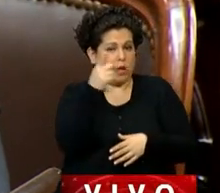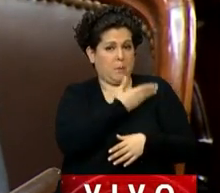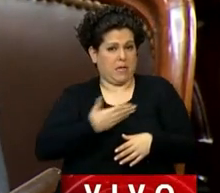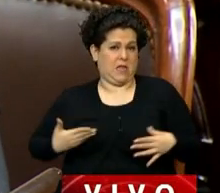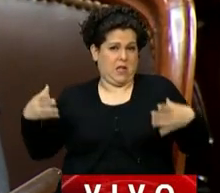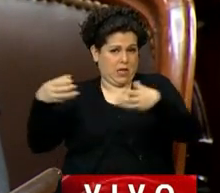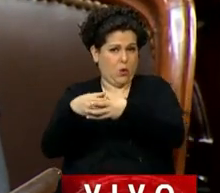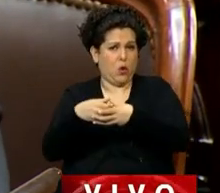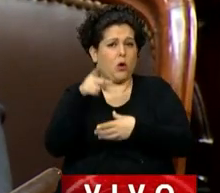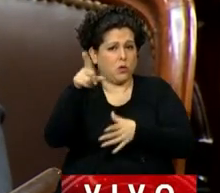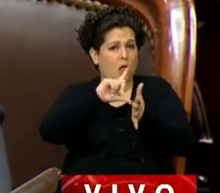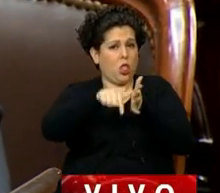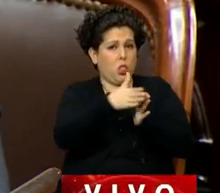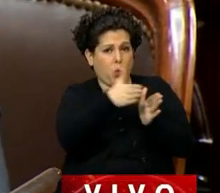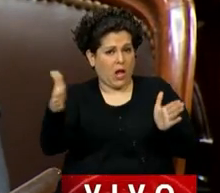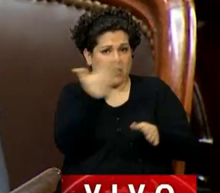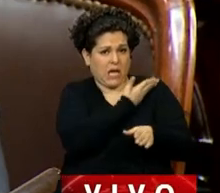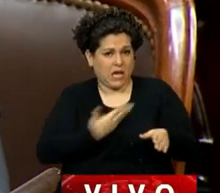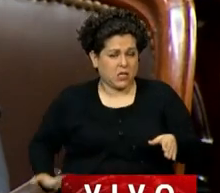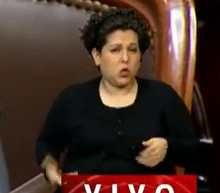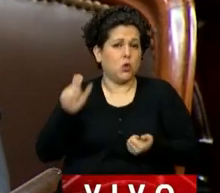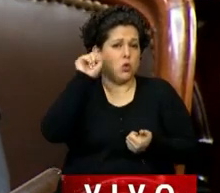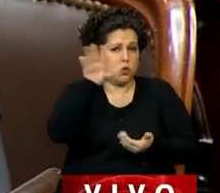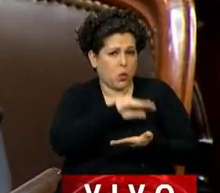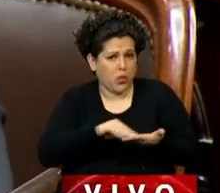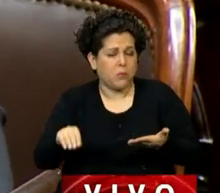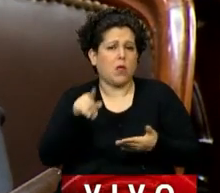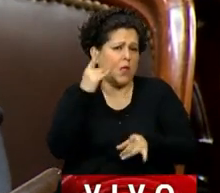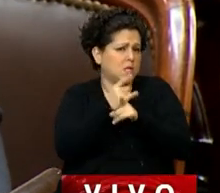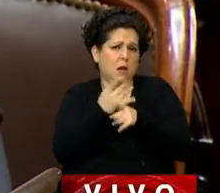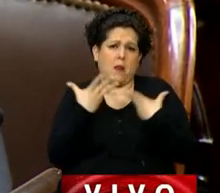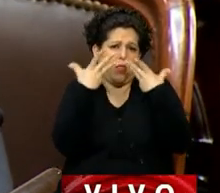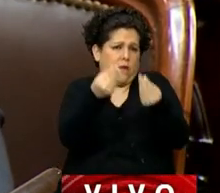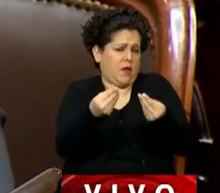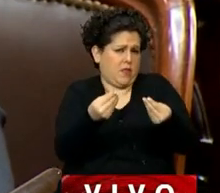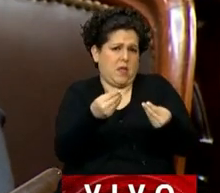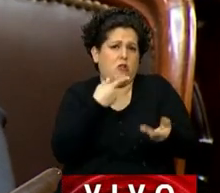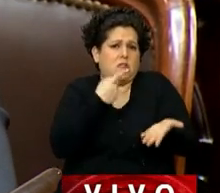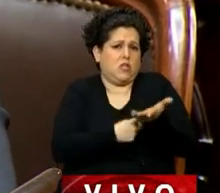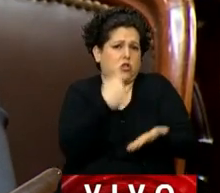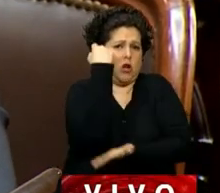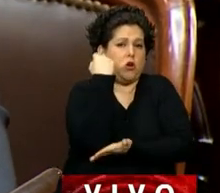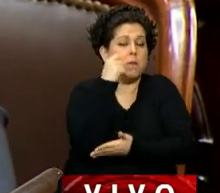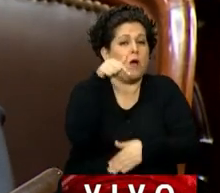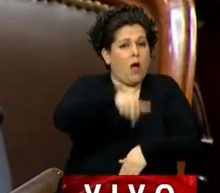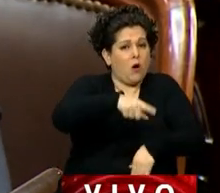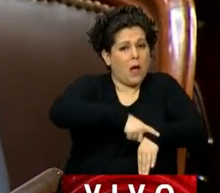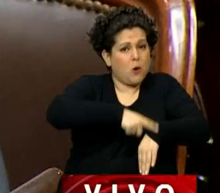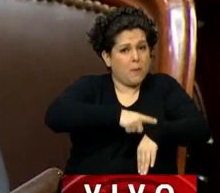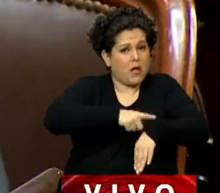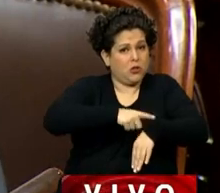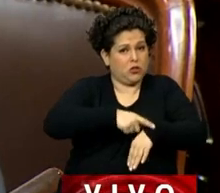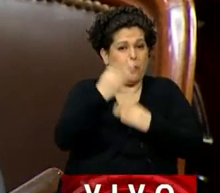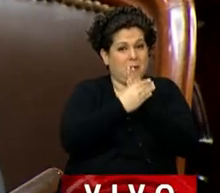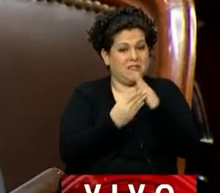durante toda esta gestión y su gente y sus diputados defendieron el rumbo económico, tiene la oportunidad histórica del Ministerio de Economía